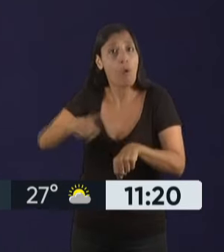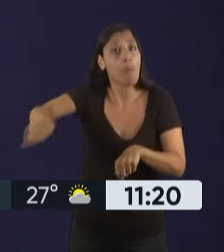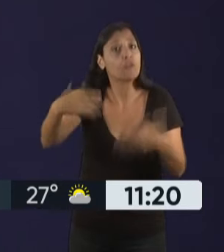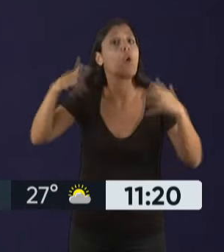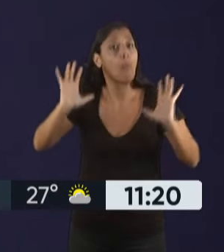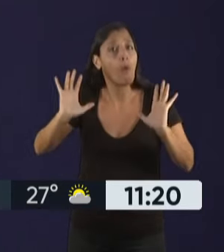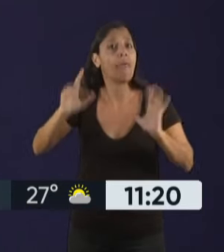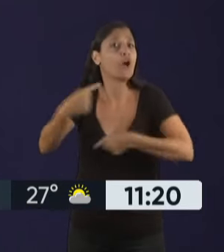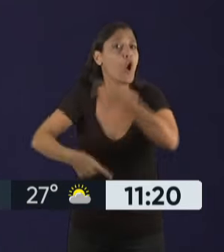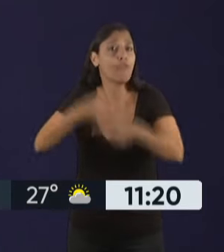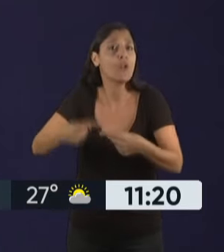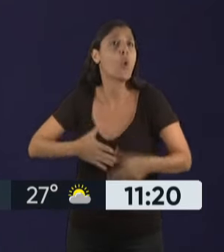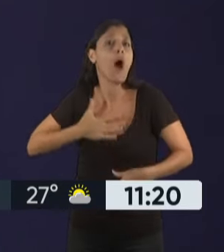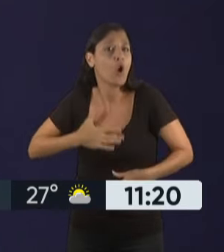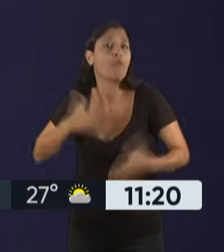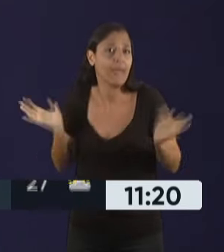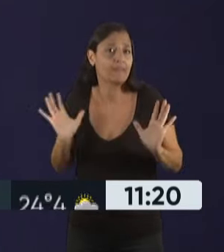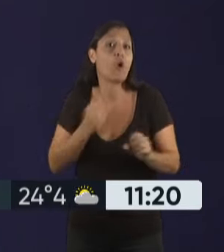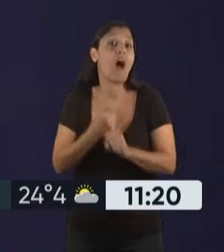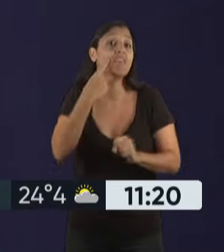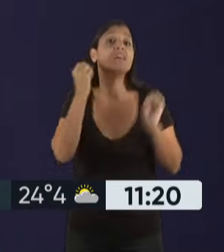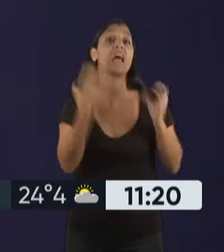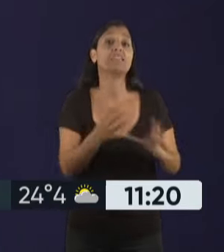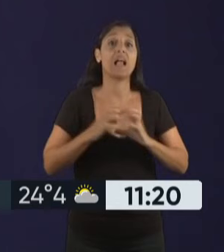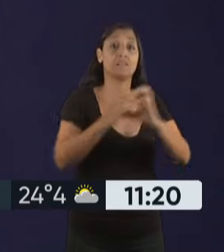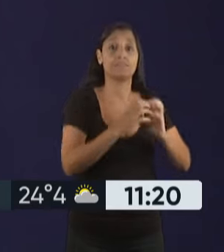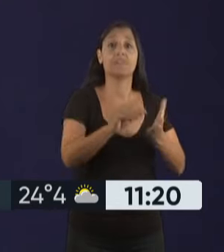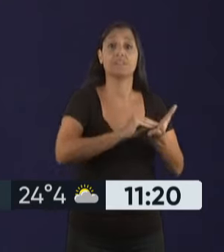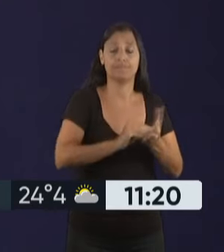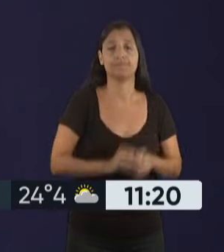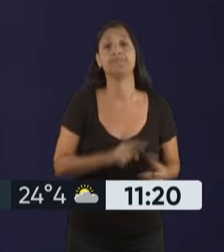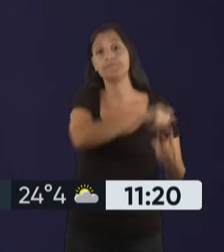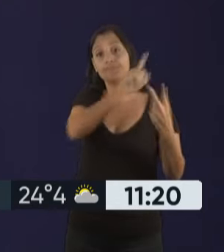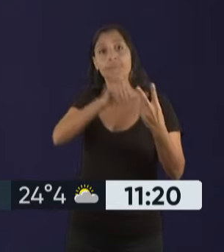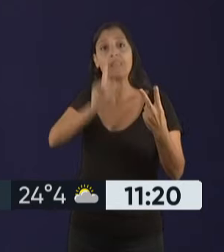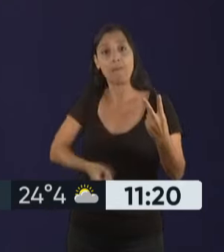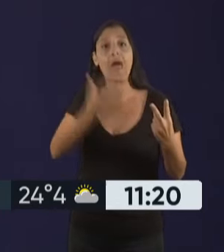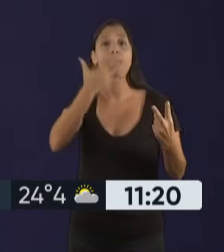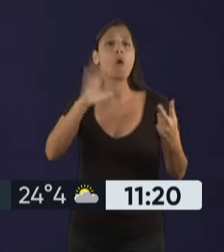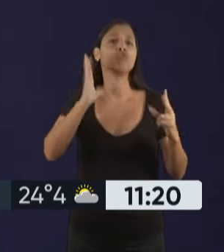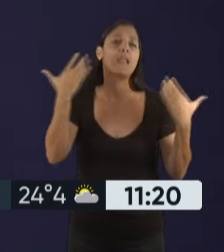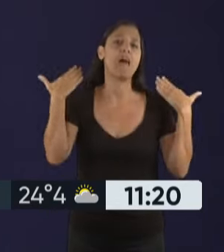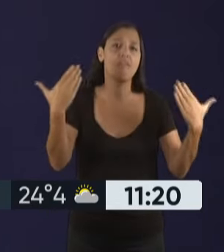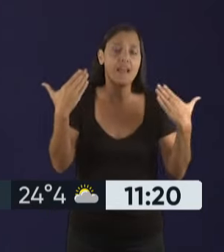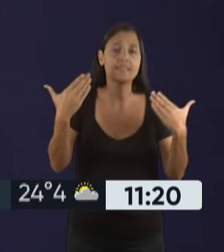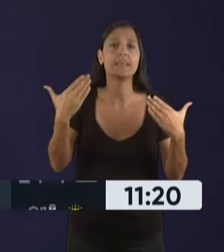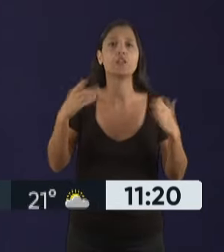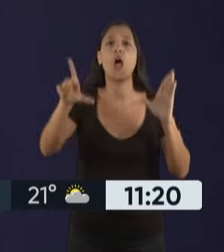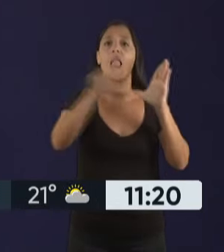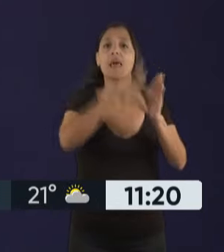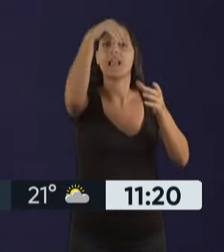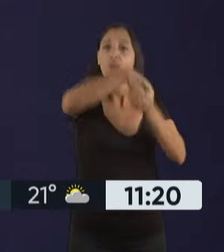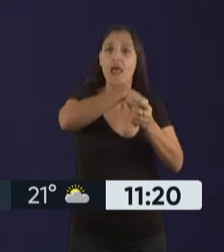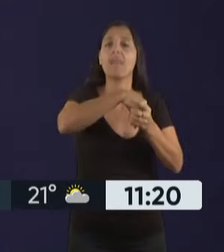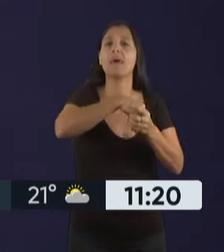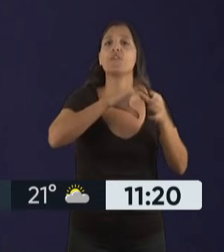los beneficios del mismo en contraposición a esto Me gustaría felicitar a los legisladores de la libert